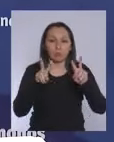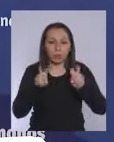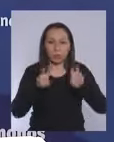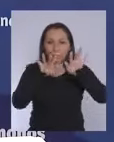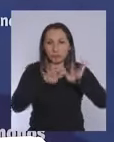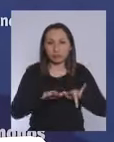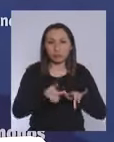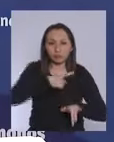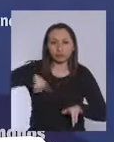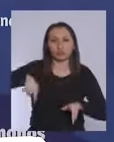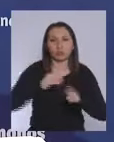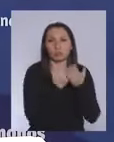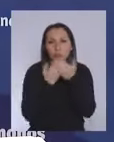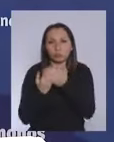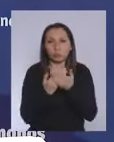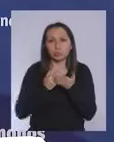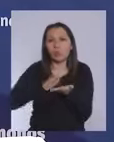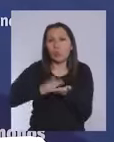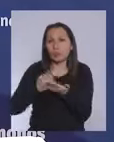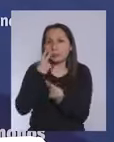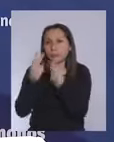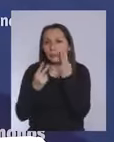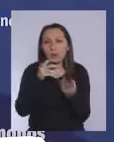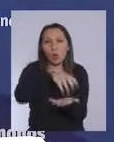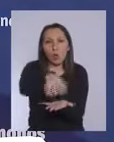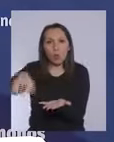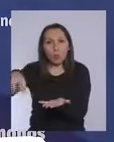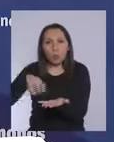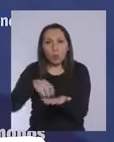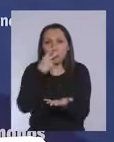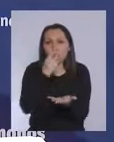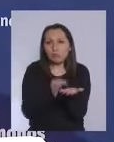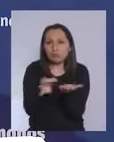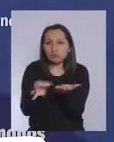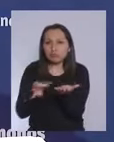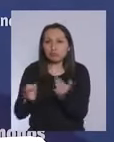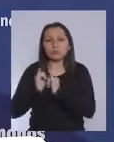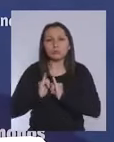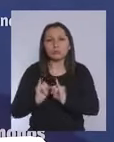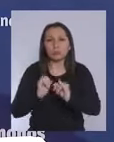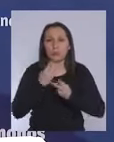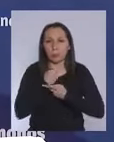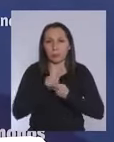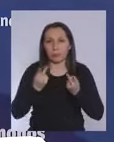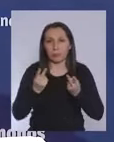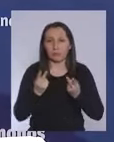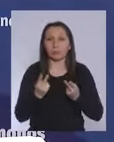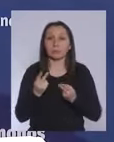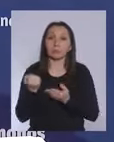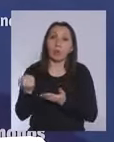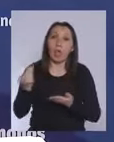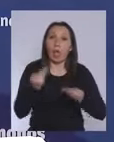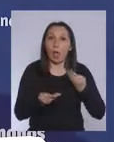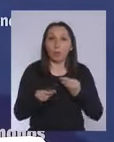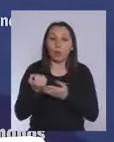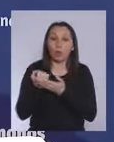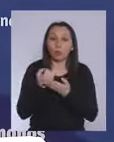estudiamos la evolución de las comunas y preparamos este informe el aporte de todas